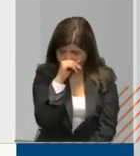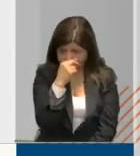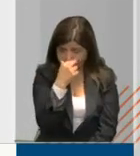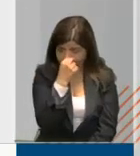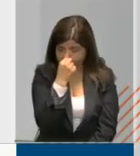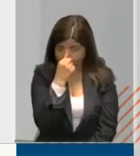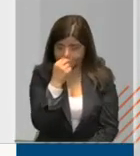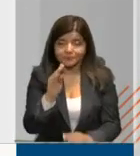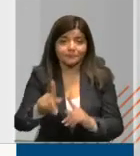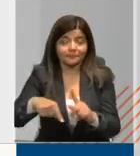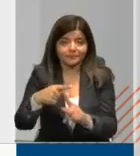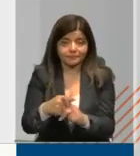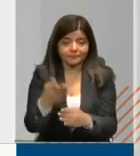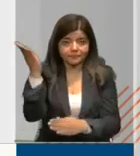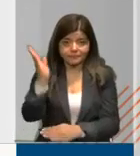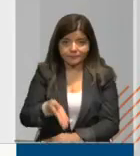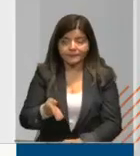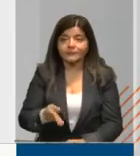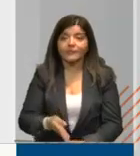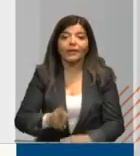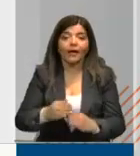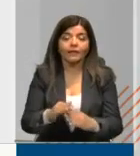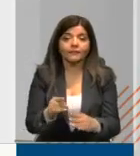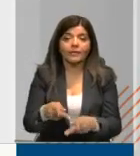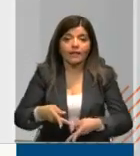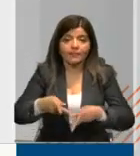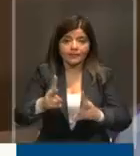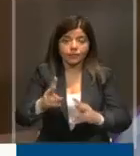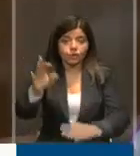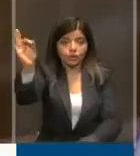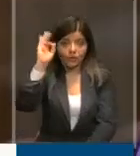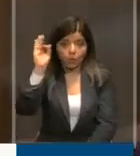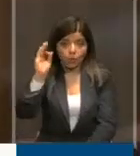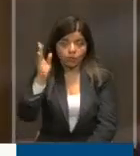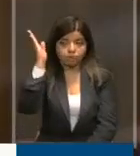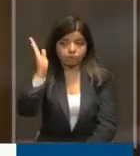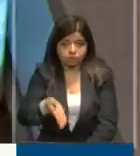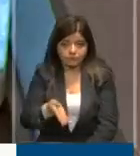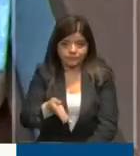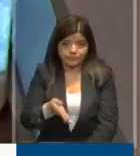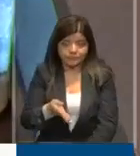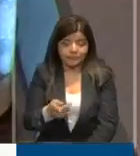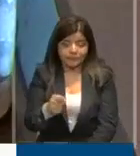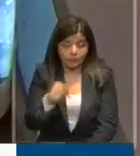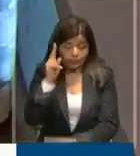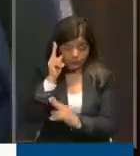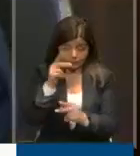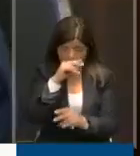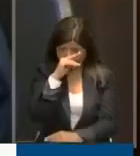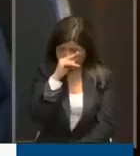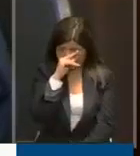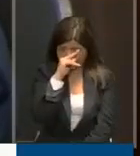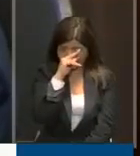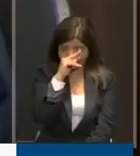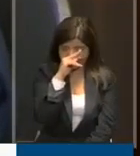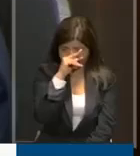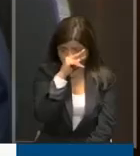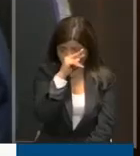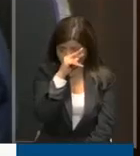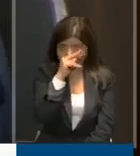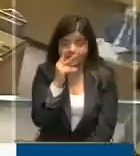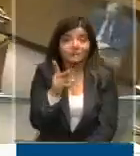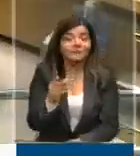podría suspender o restringir el ejercicio del derecho de reunión. El sumar la hipótesis de acto terrorista intensificó el debate